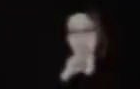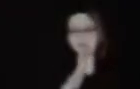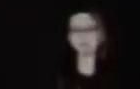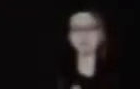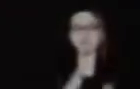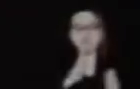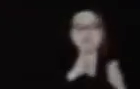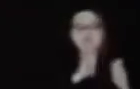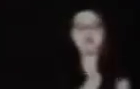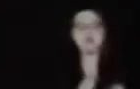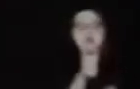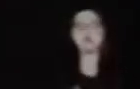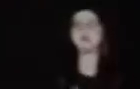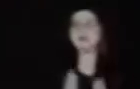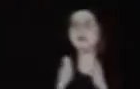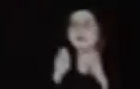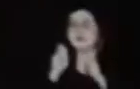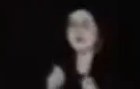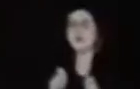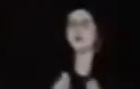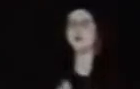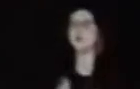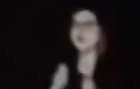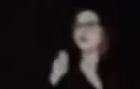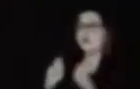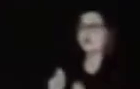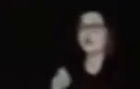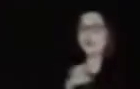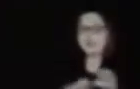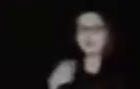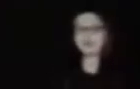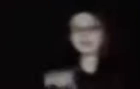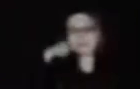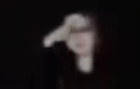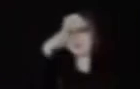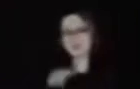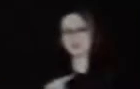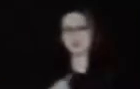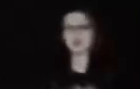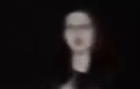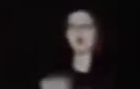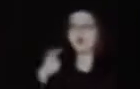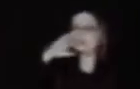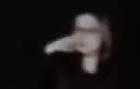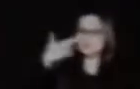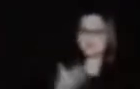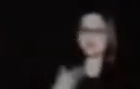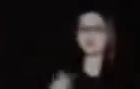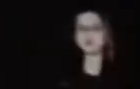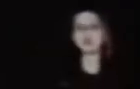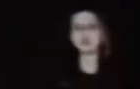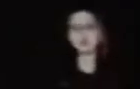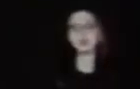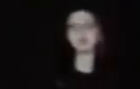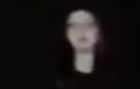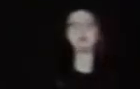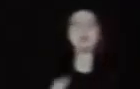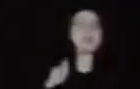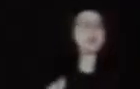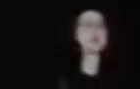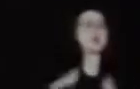a transferir empresas y bienes públicos e incluso funciones del Estado a